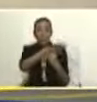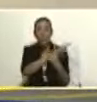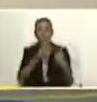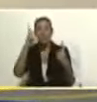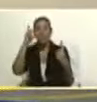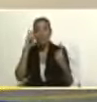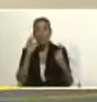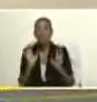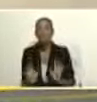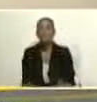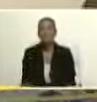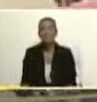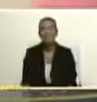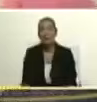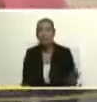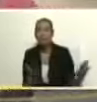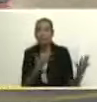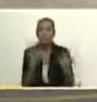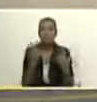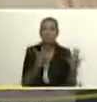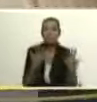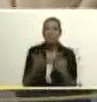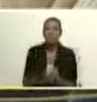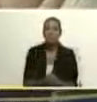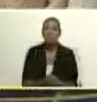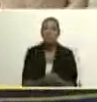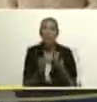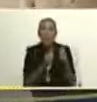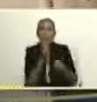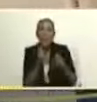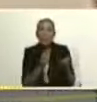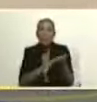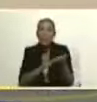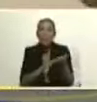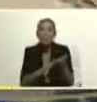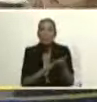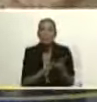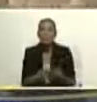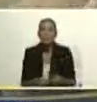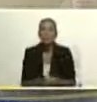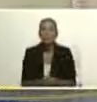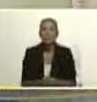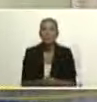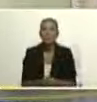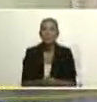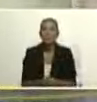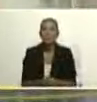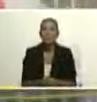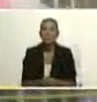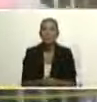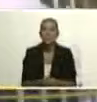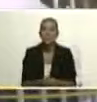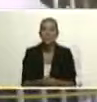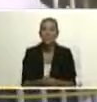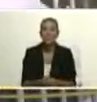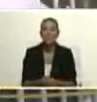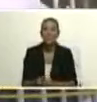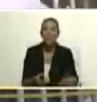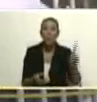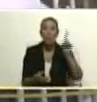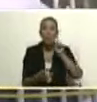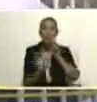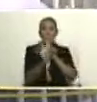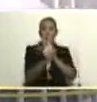Por aquí, pero las voy a tapar a ustedes. ¿Cómo hacemos? En la parte de atrás. Ah. Por aquí,